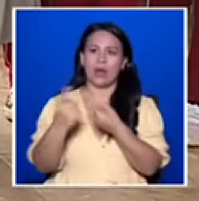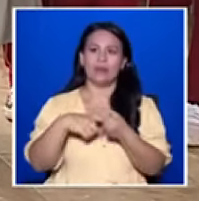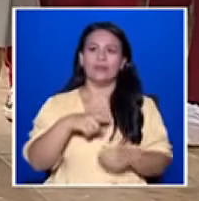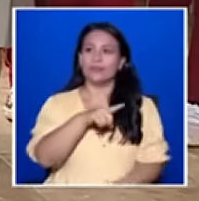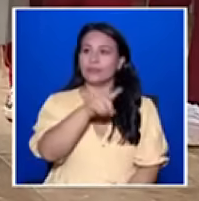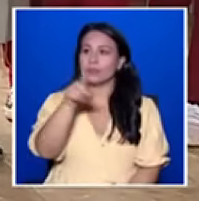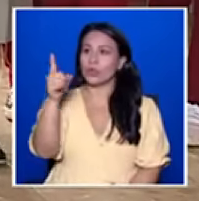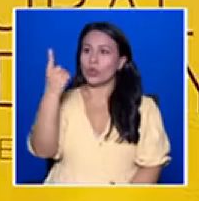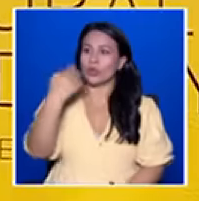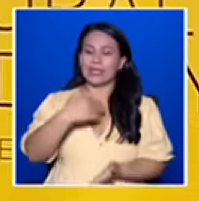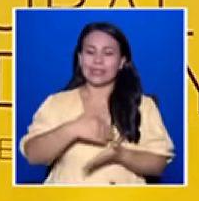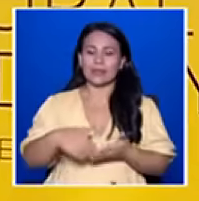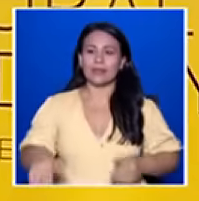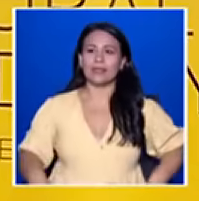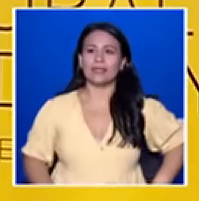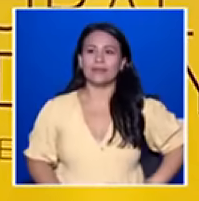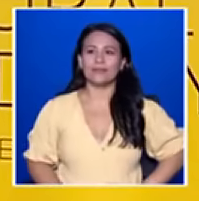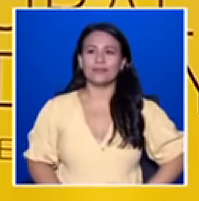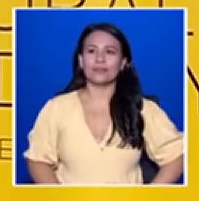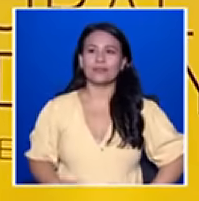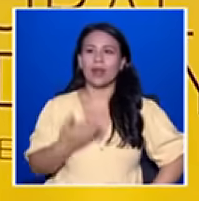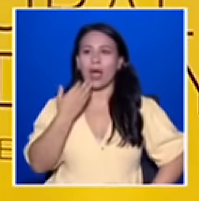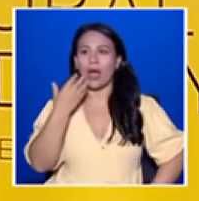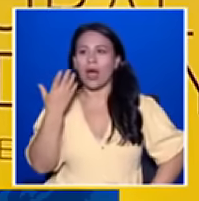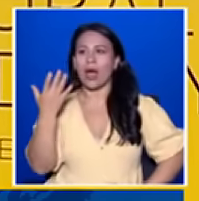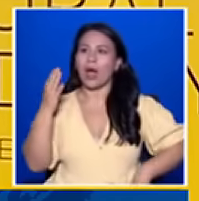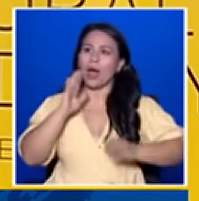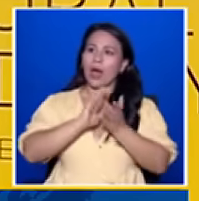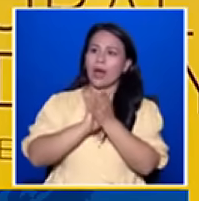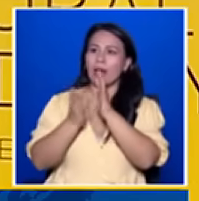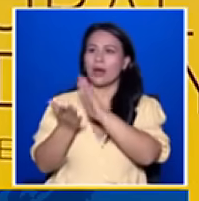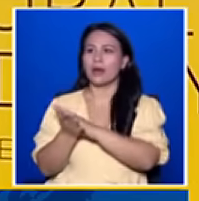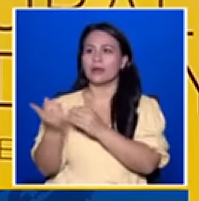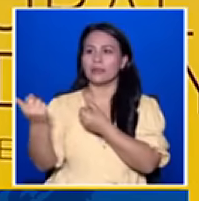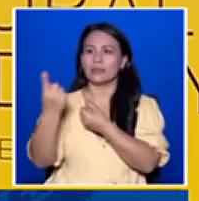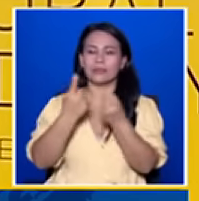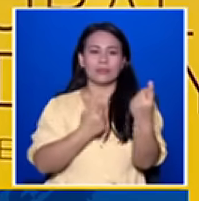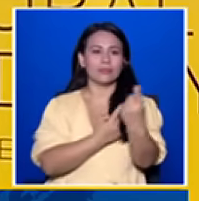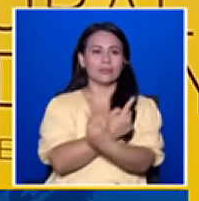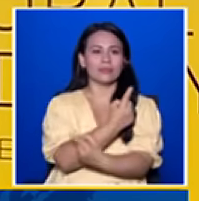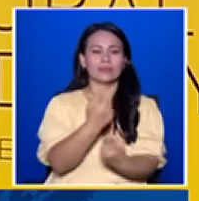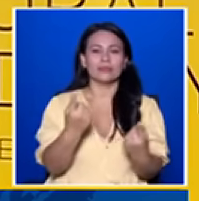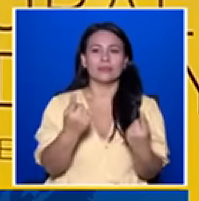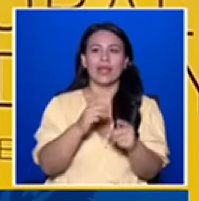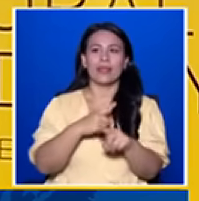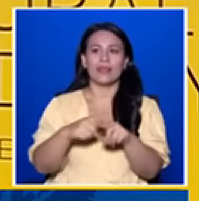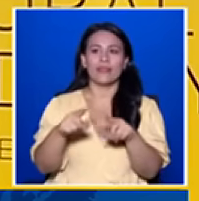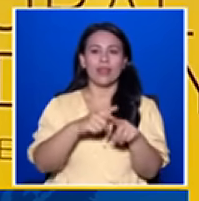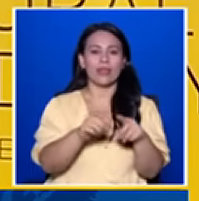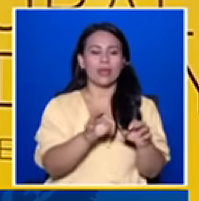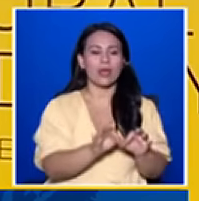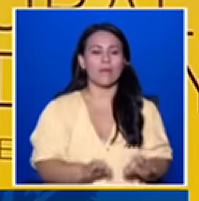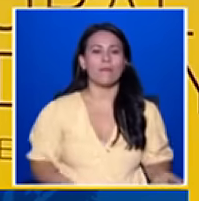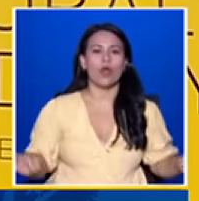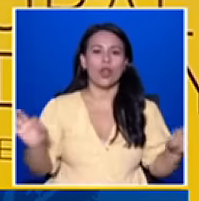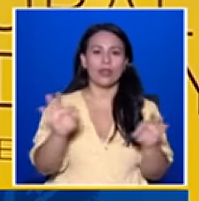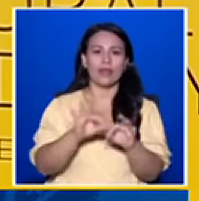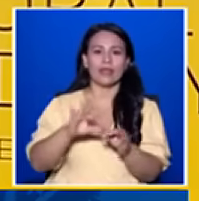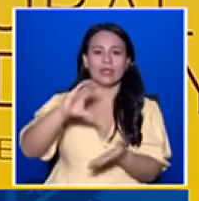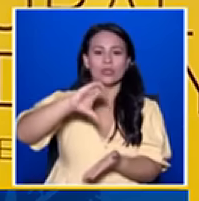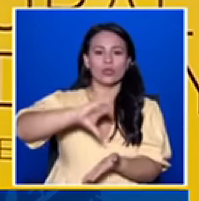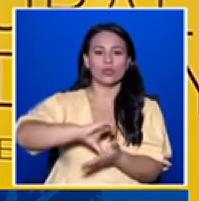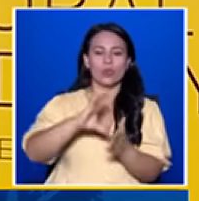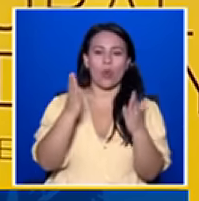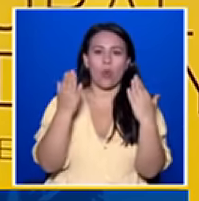tendrán una semana llena de canto coral, en donde ellos podrán pues presentarse en diferentes escenarios importantes de la ciudad de Guayaquil y